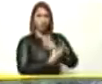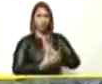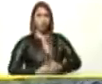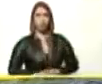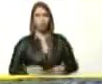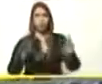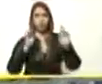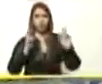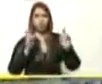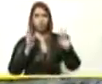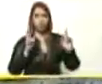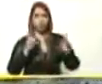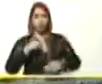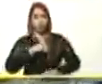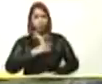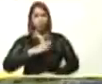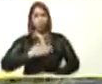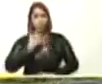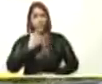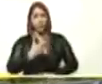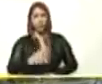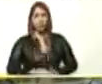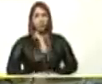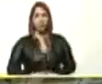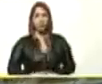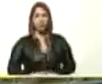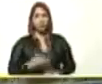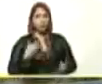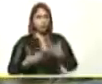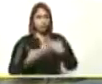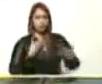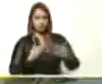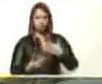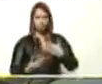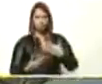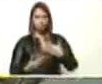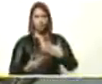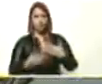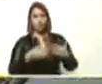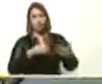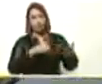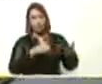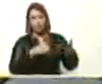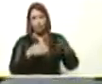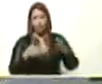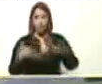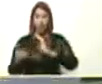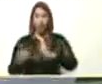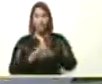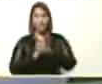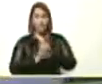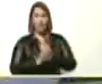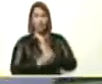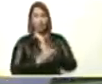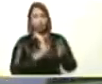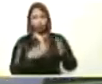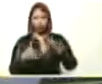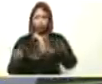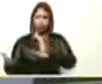afortunadamente hoy nosotros podemos decir que más allá de las bajas físicas porque los compañeros se nos han ido